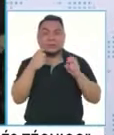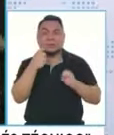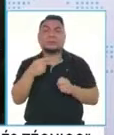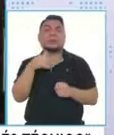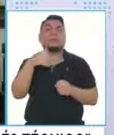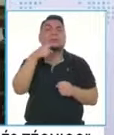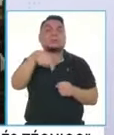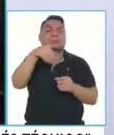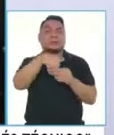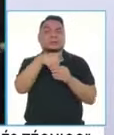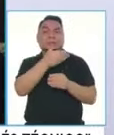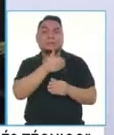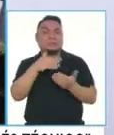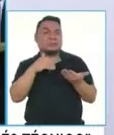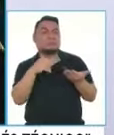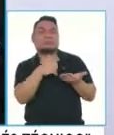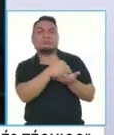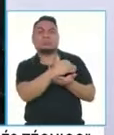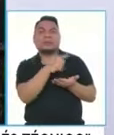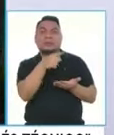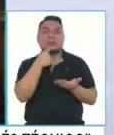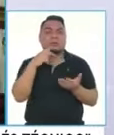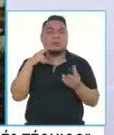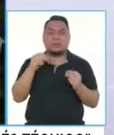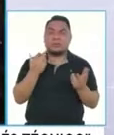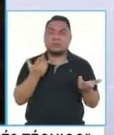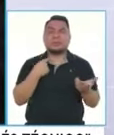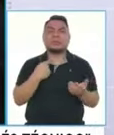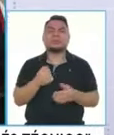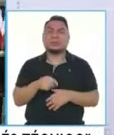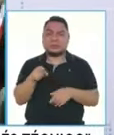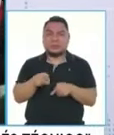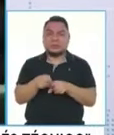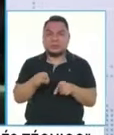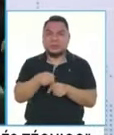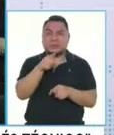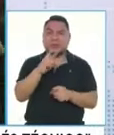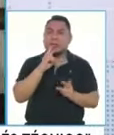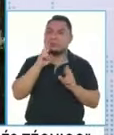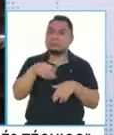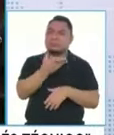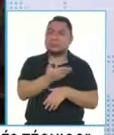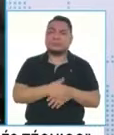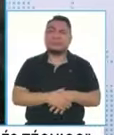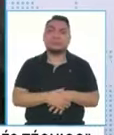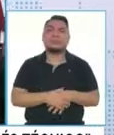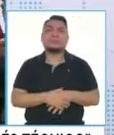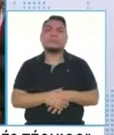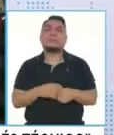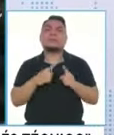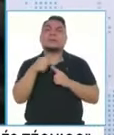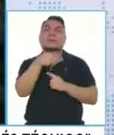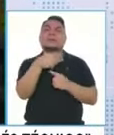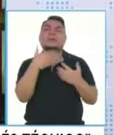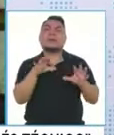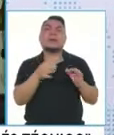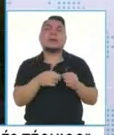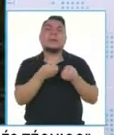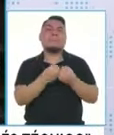vacancia presidencial, ¿no? Las condiciones, lo de la incapacidad moral. Pero eso en realidad ya perdió importancia